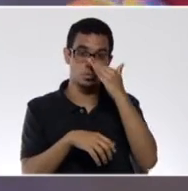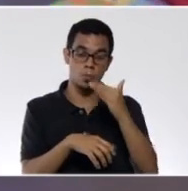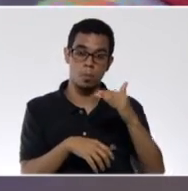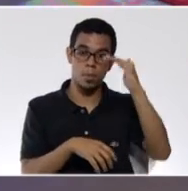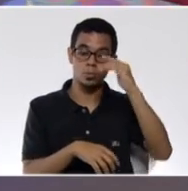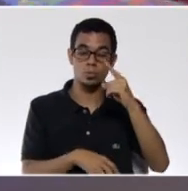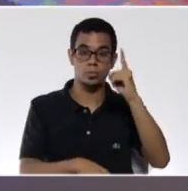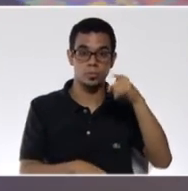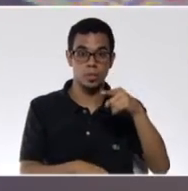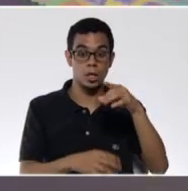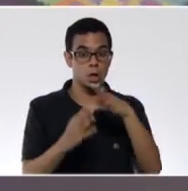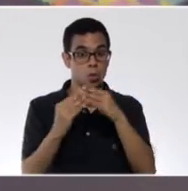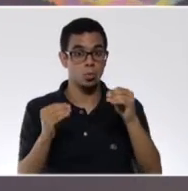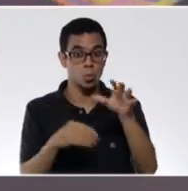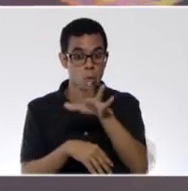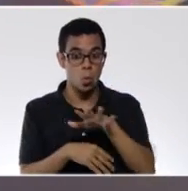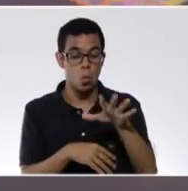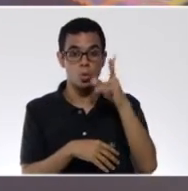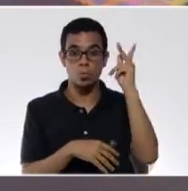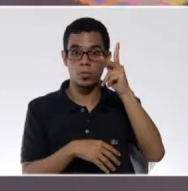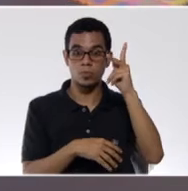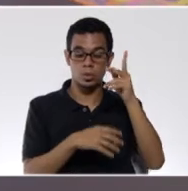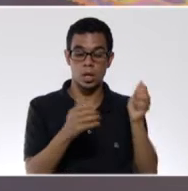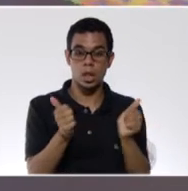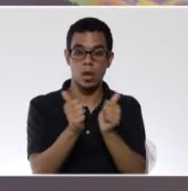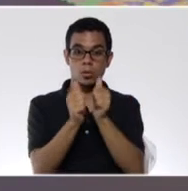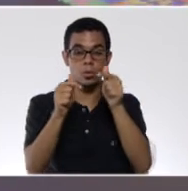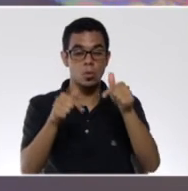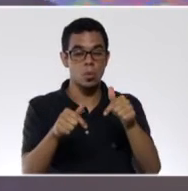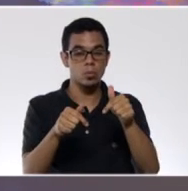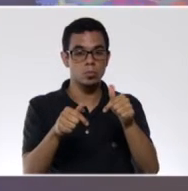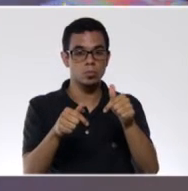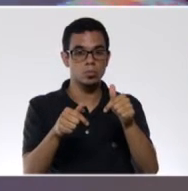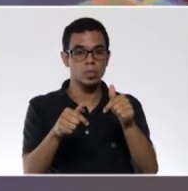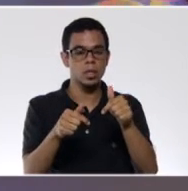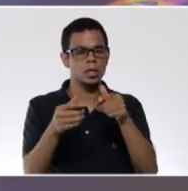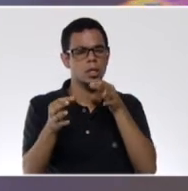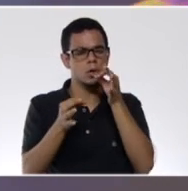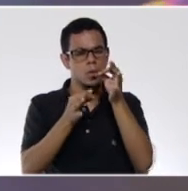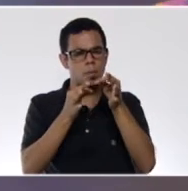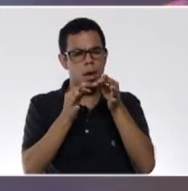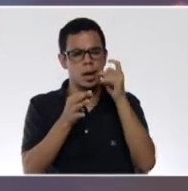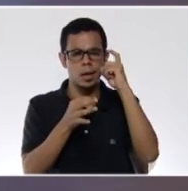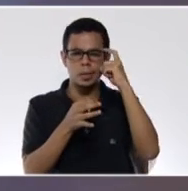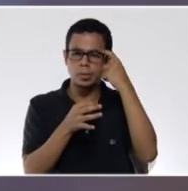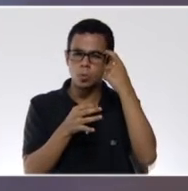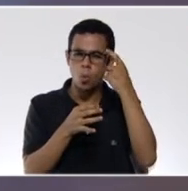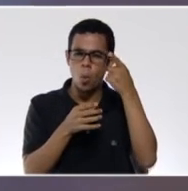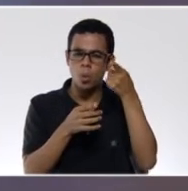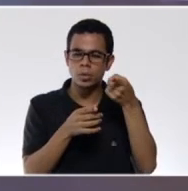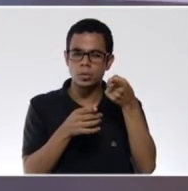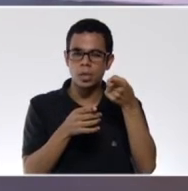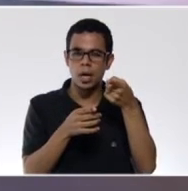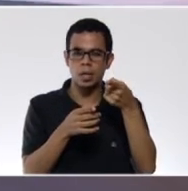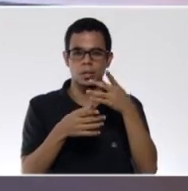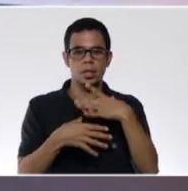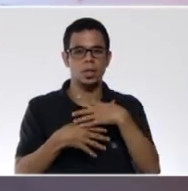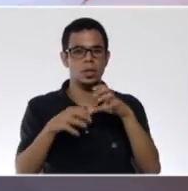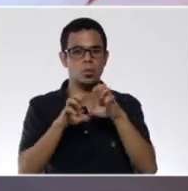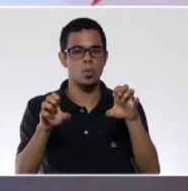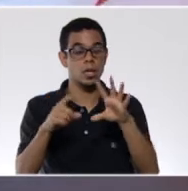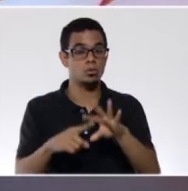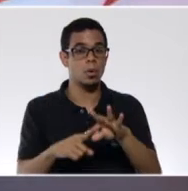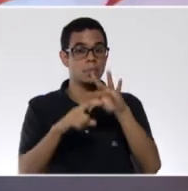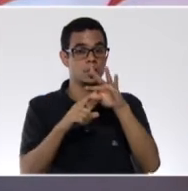eso, todos los profesores que hoy nos van a acompañar no solamente con esa clase del profesor Yuliber que nos recordó Anja, sino también con la modalidad de